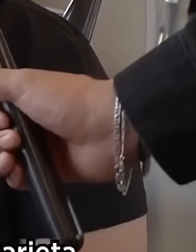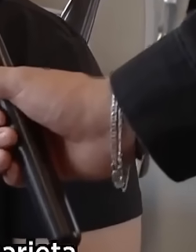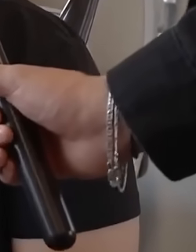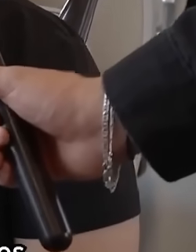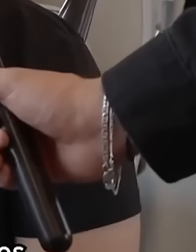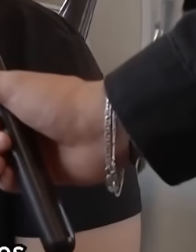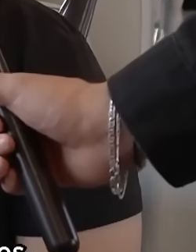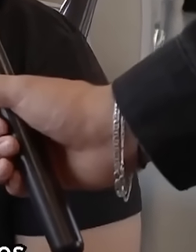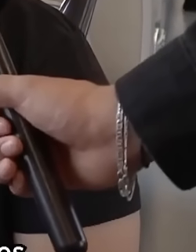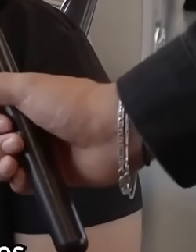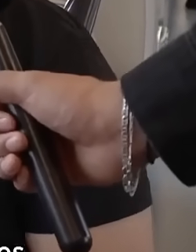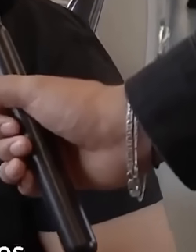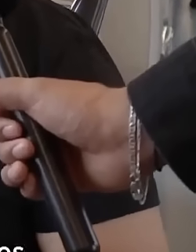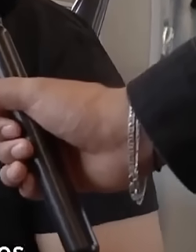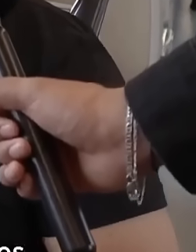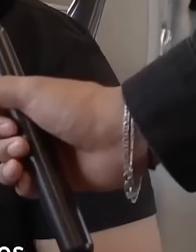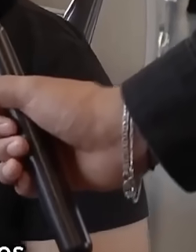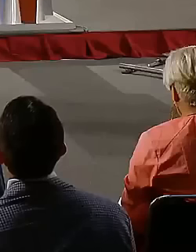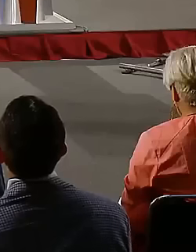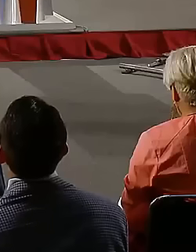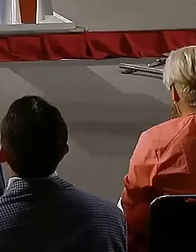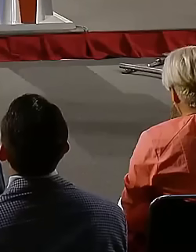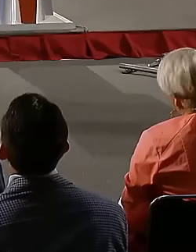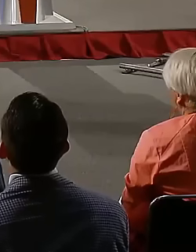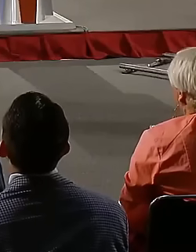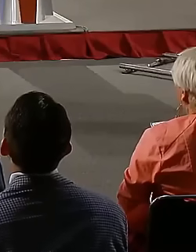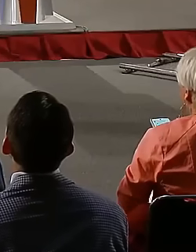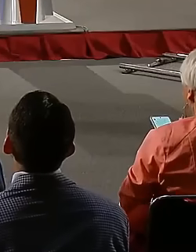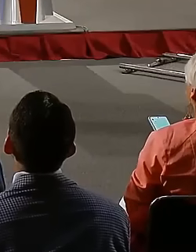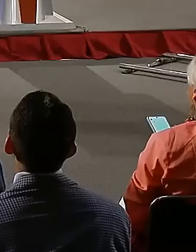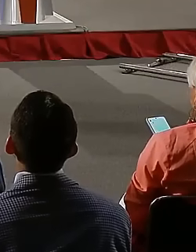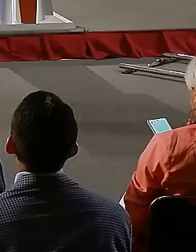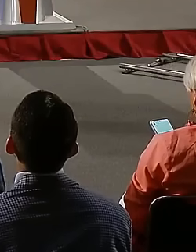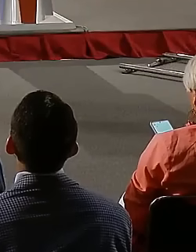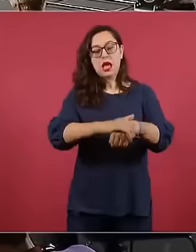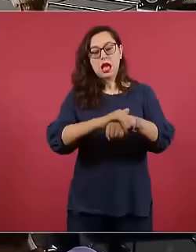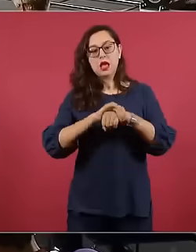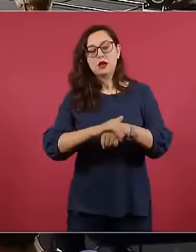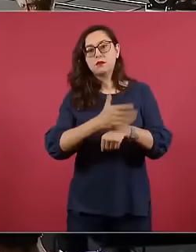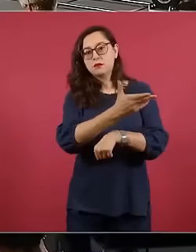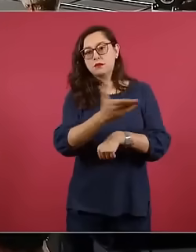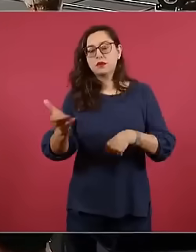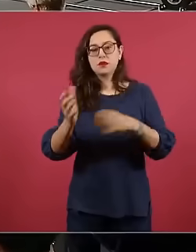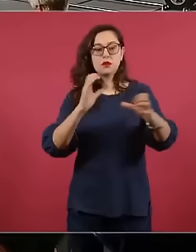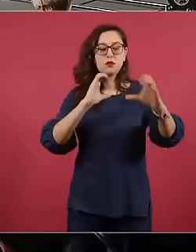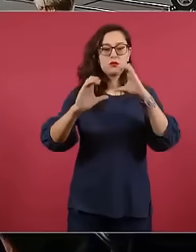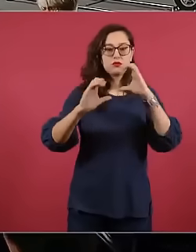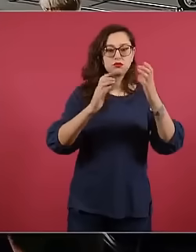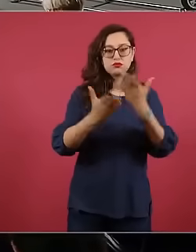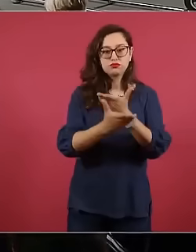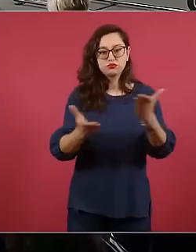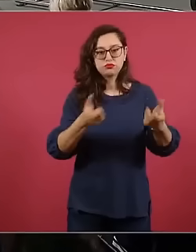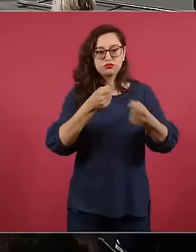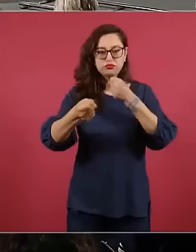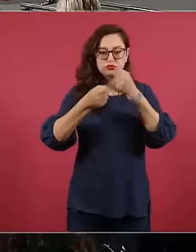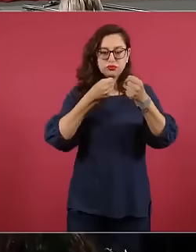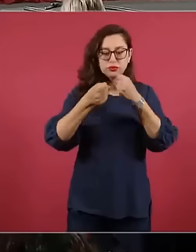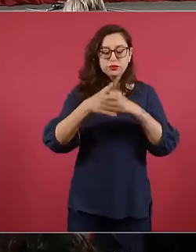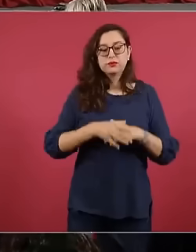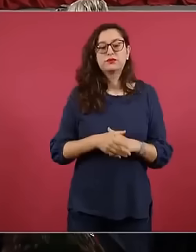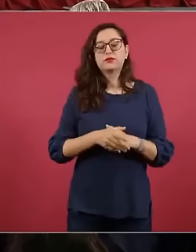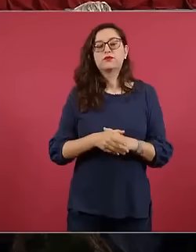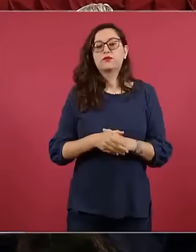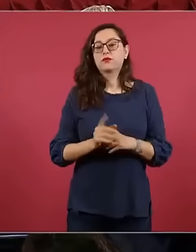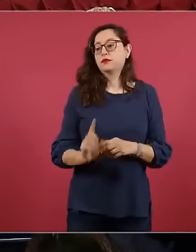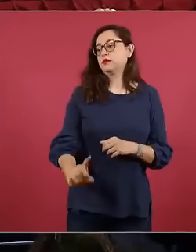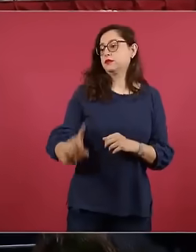esa tarjeta y podemos hacer los transportes más ágiles. Como ustedes saben, el domingo 1 de septiembre